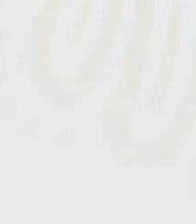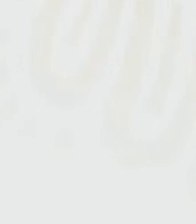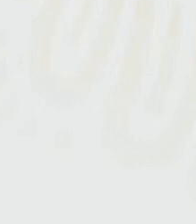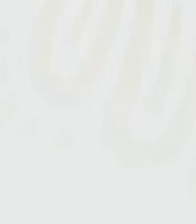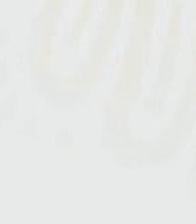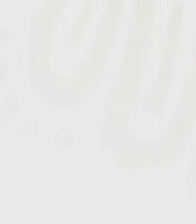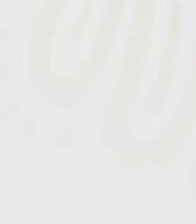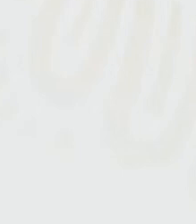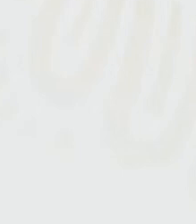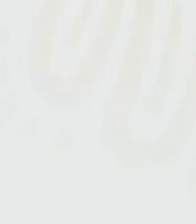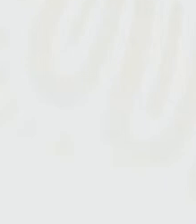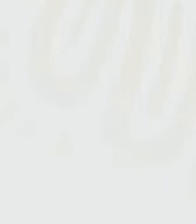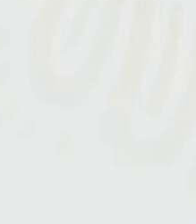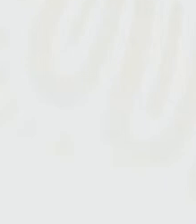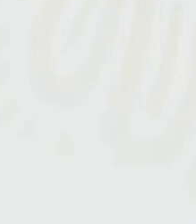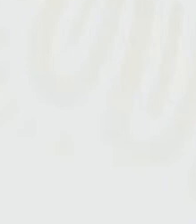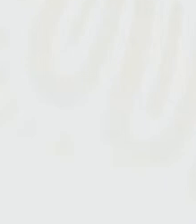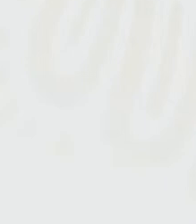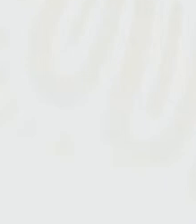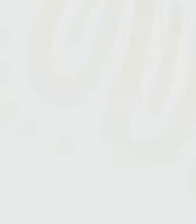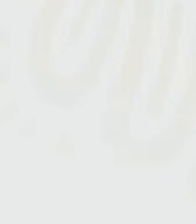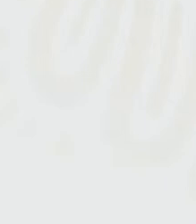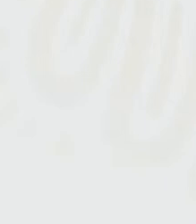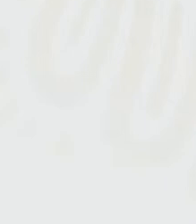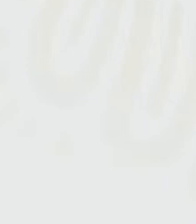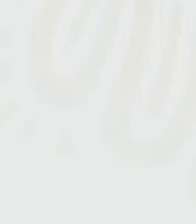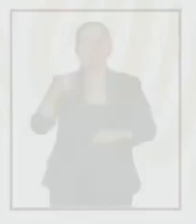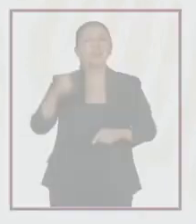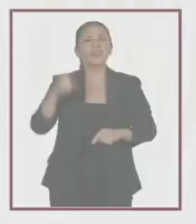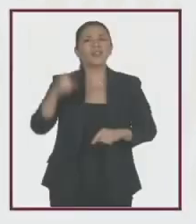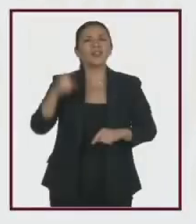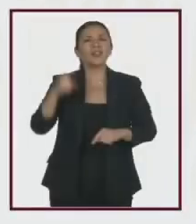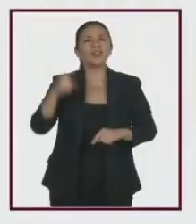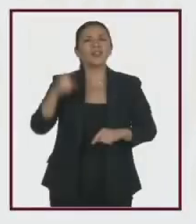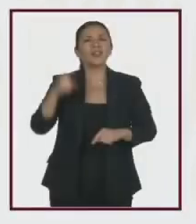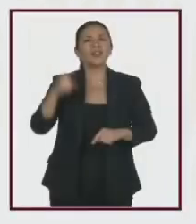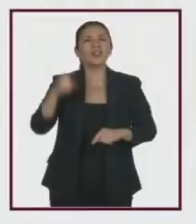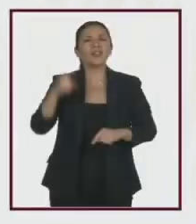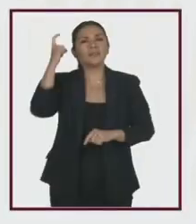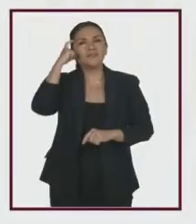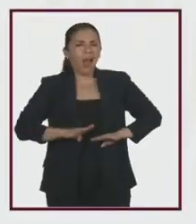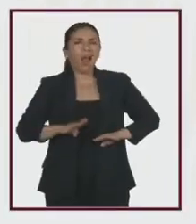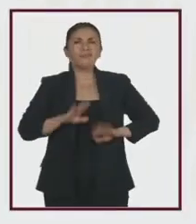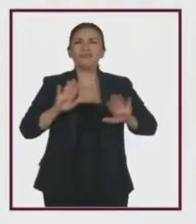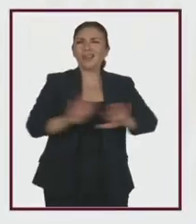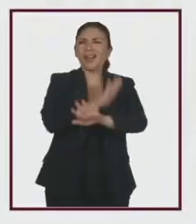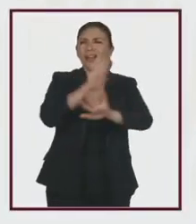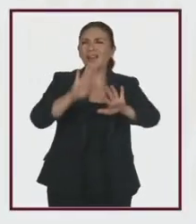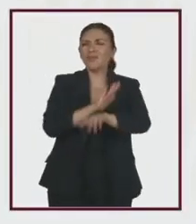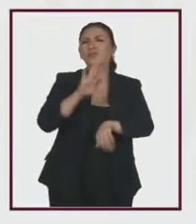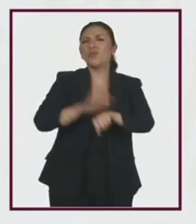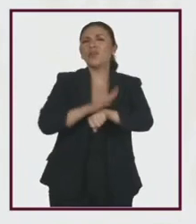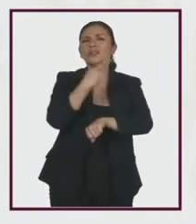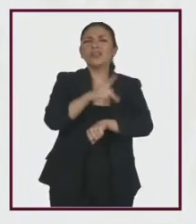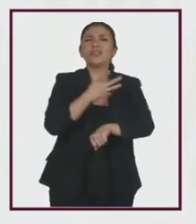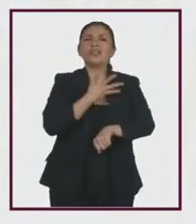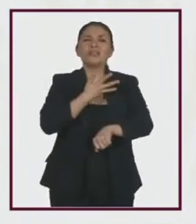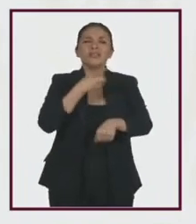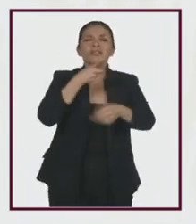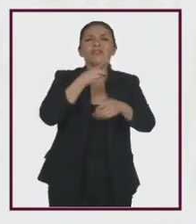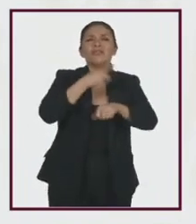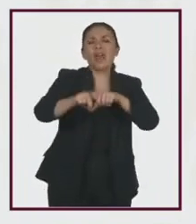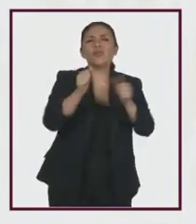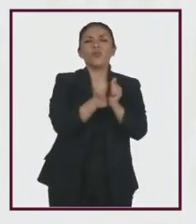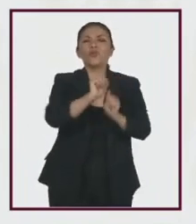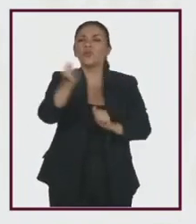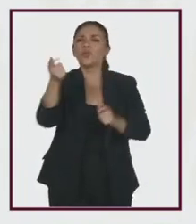o física o provoca alteraciones en mi comportamiento que tienen daños en otras personas con las que yo